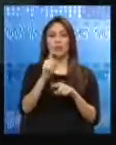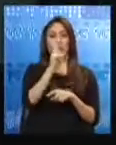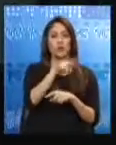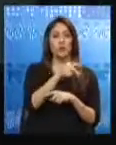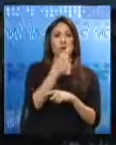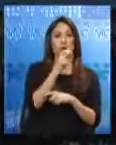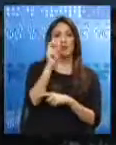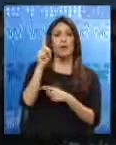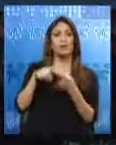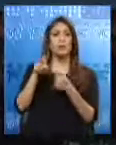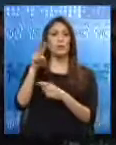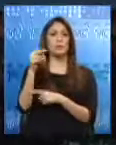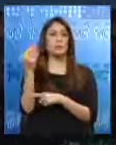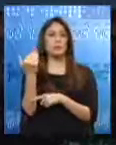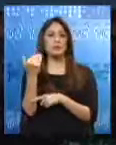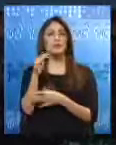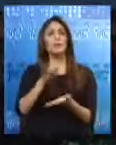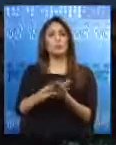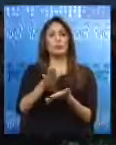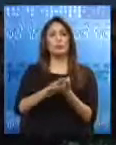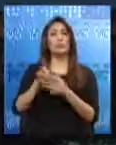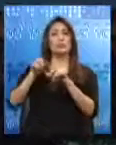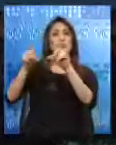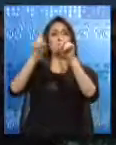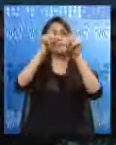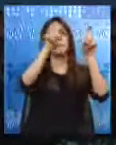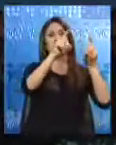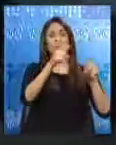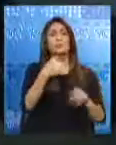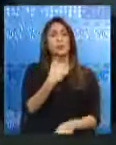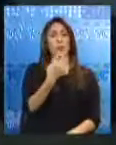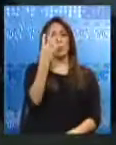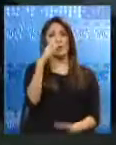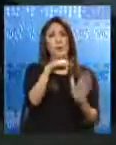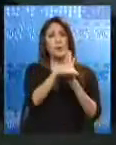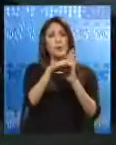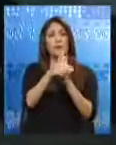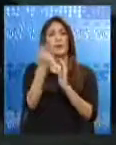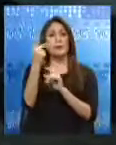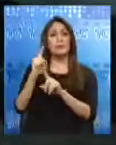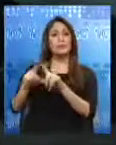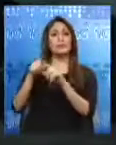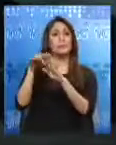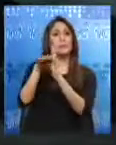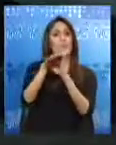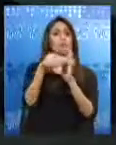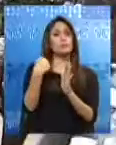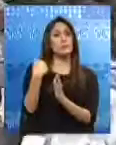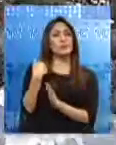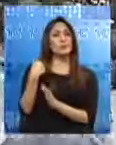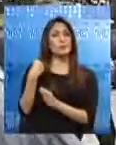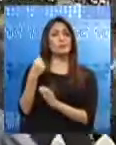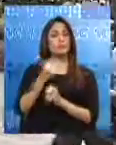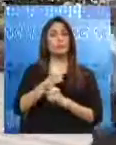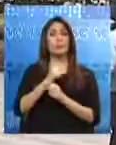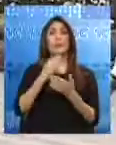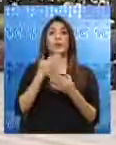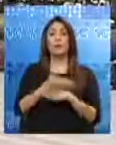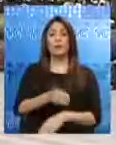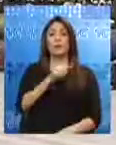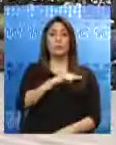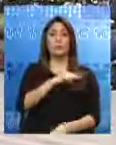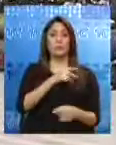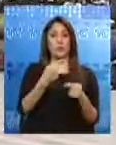y 2015. Además, sería socio de 5 empresas y tendría 4 cuentas en 3 entidades bancarias. Horas más tarde, el municipio de Quito publicó